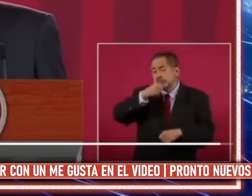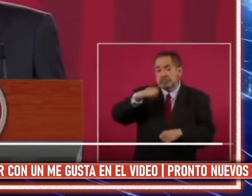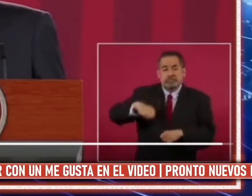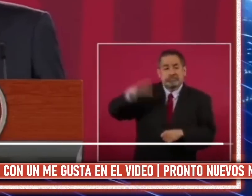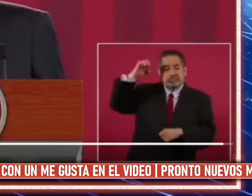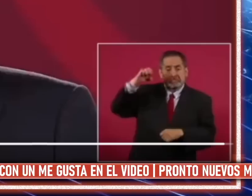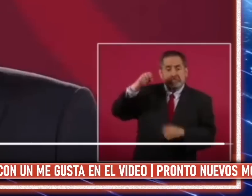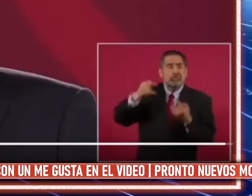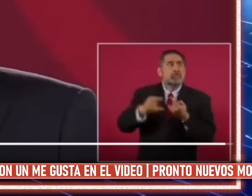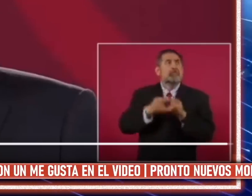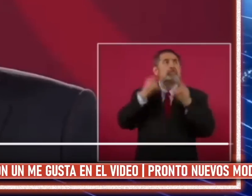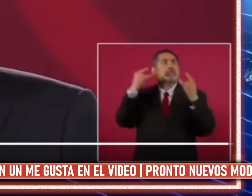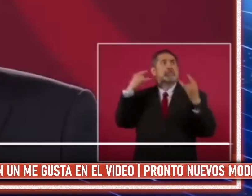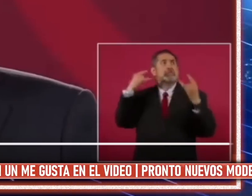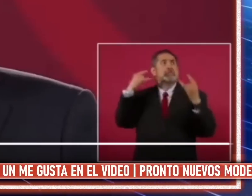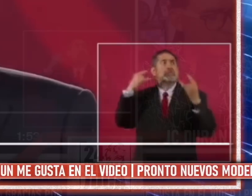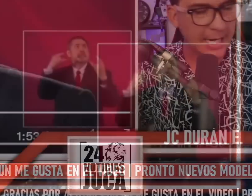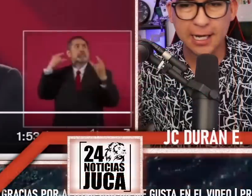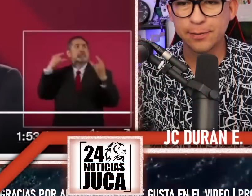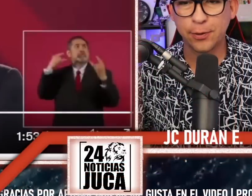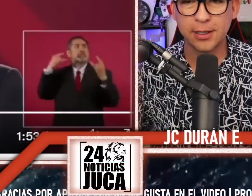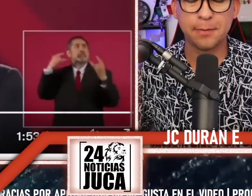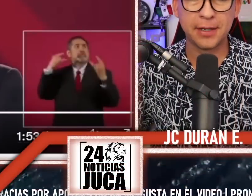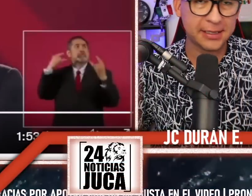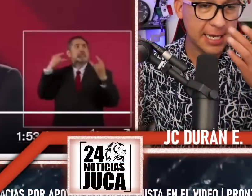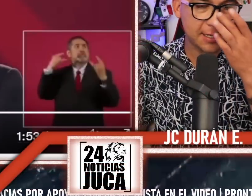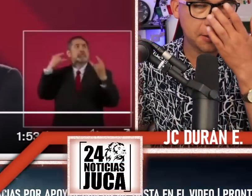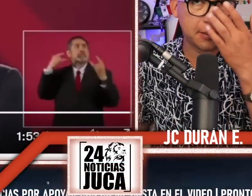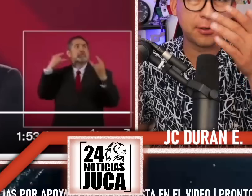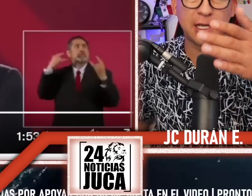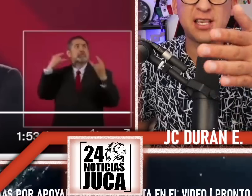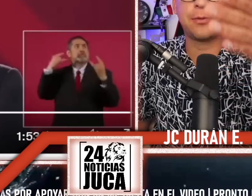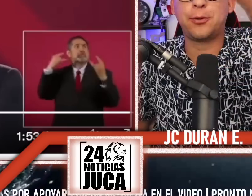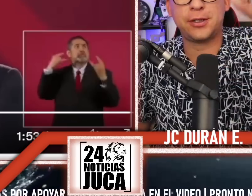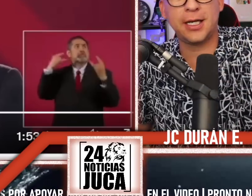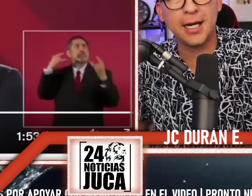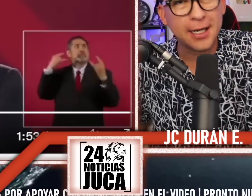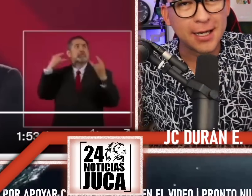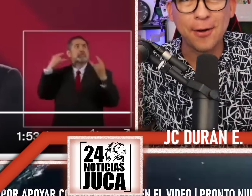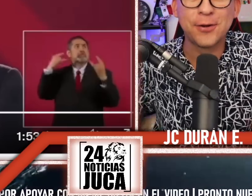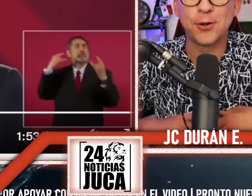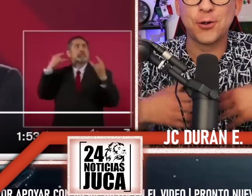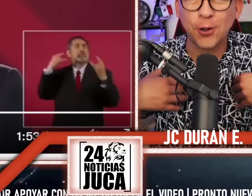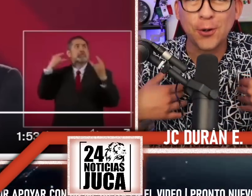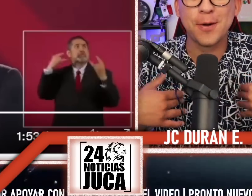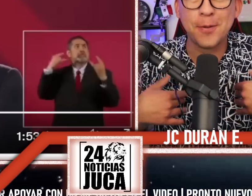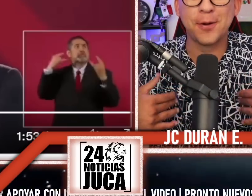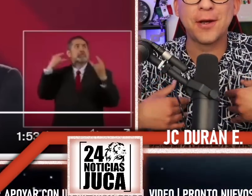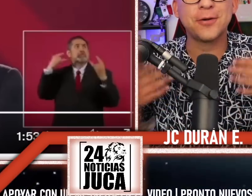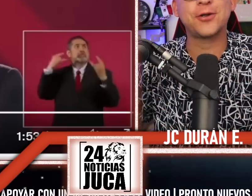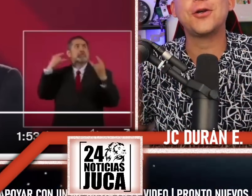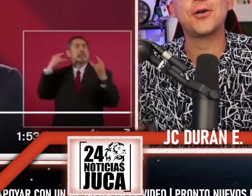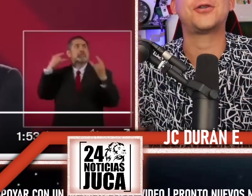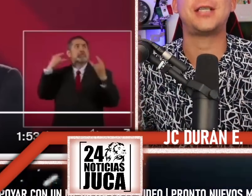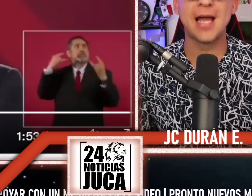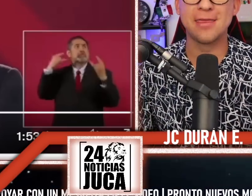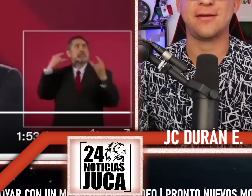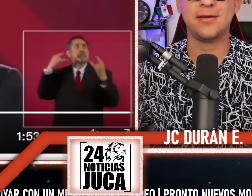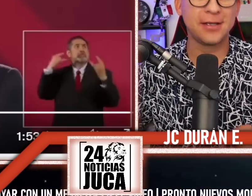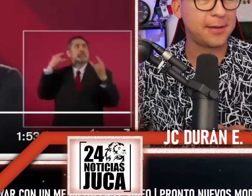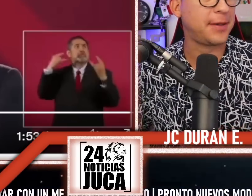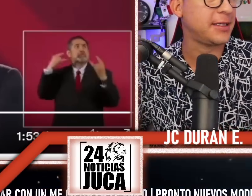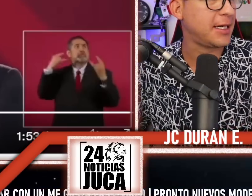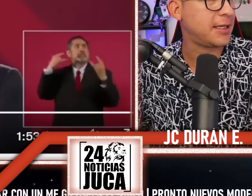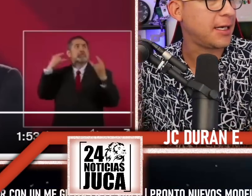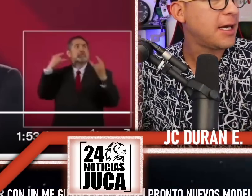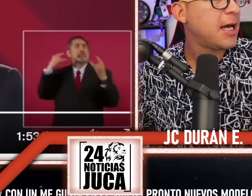en toda la historia del país. Pues así le responde el presidente, incluso ha dicho, pues sí, ya lo he dicho, yo mismo lo digo, estoy chocheando, ¿no?